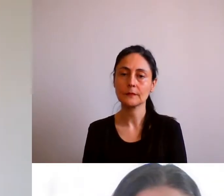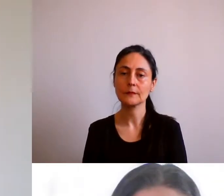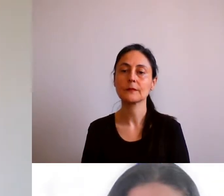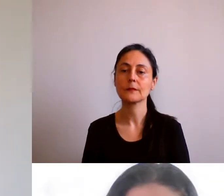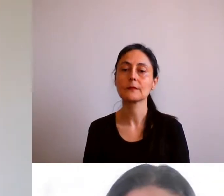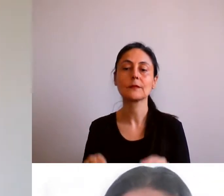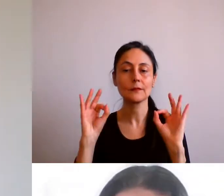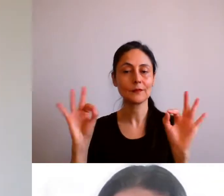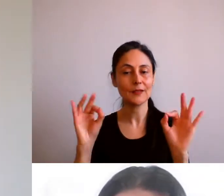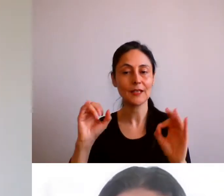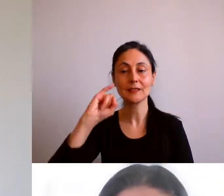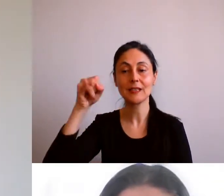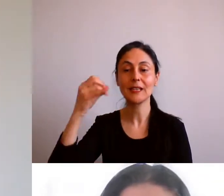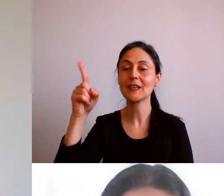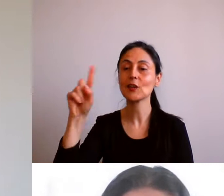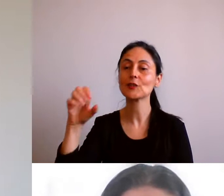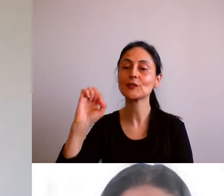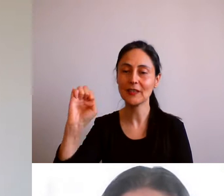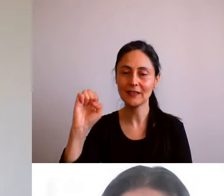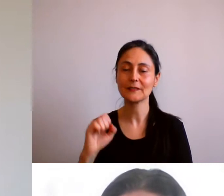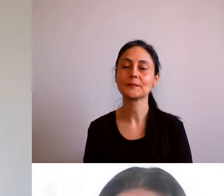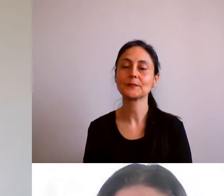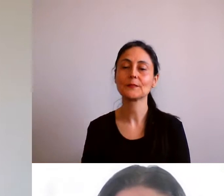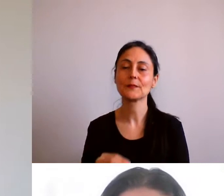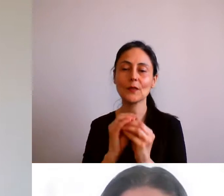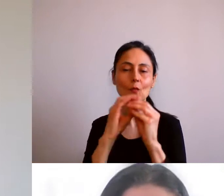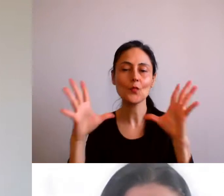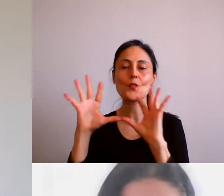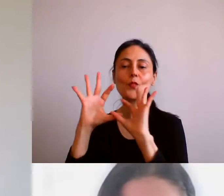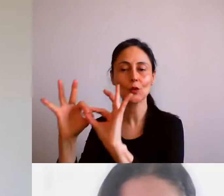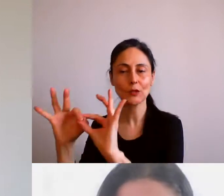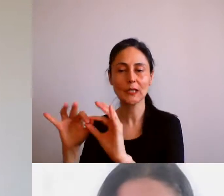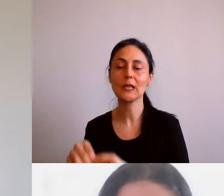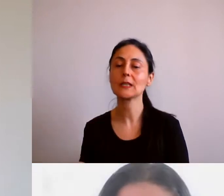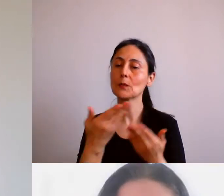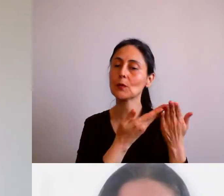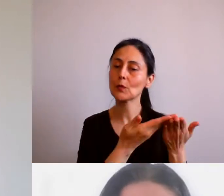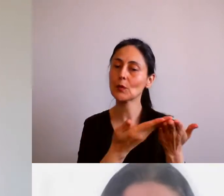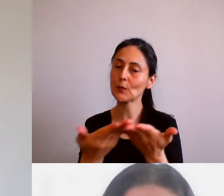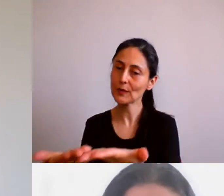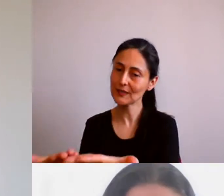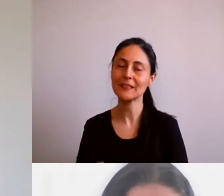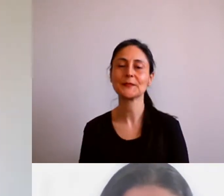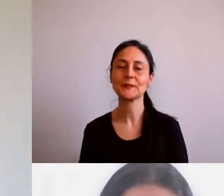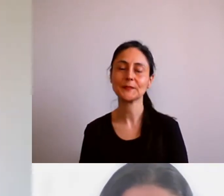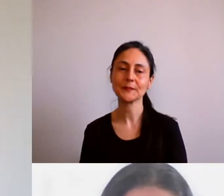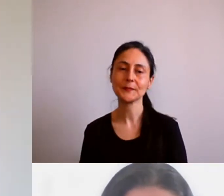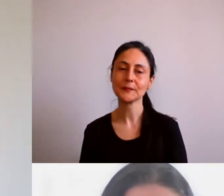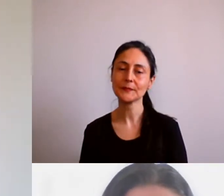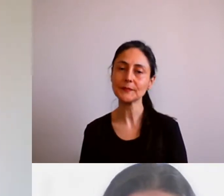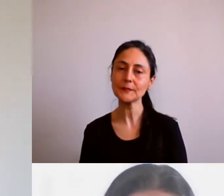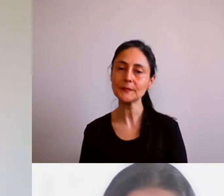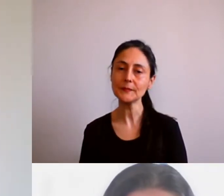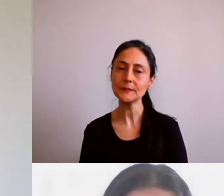Excelente, José Miguel. Muchísimas gracias por tu presentación. Vamos a pasar a